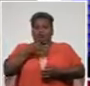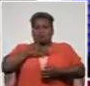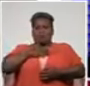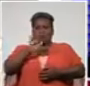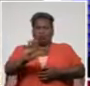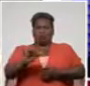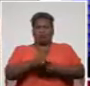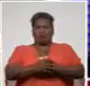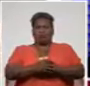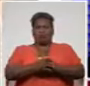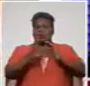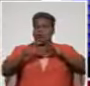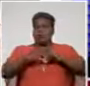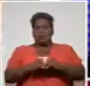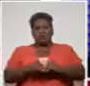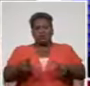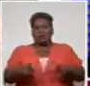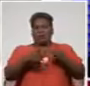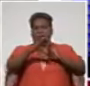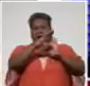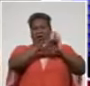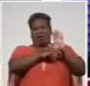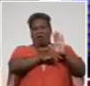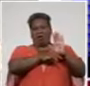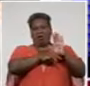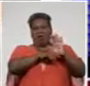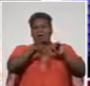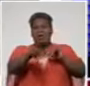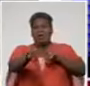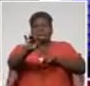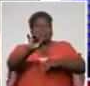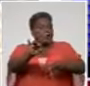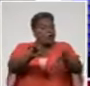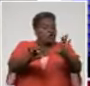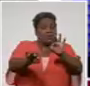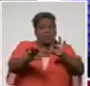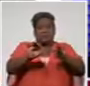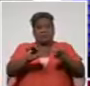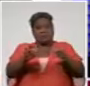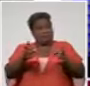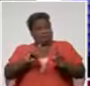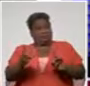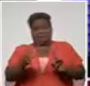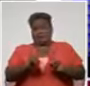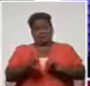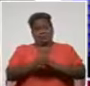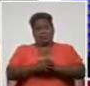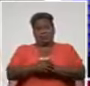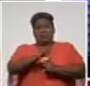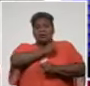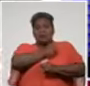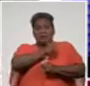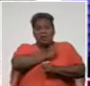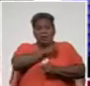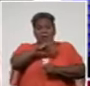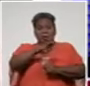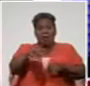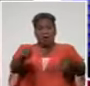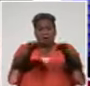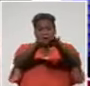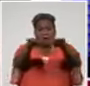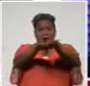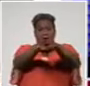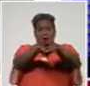sería la regla. Es decir, empezaríamos a hacer de secciones, tantas excepciones que serían la regla, y lo que hemos tratado de buscar es que haya un